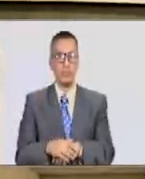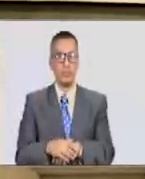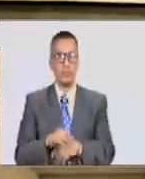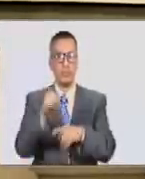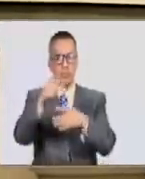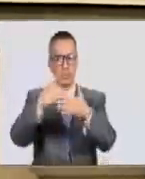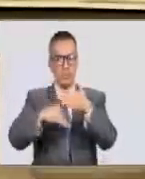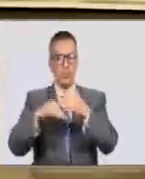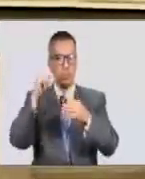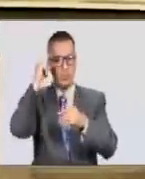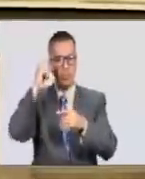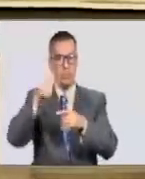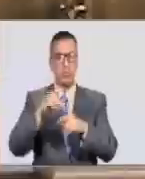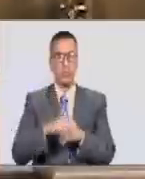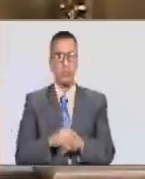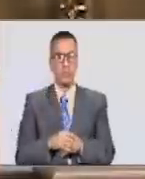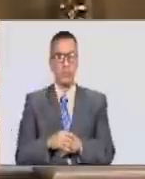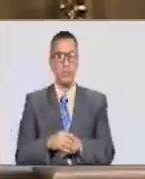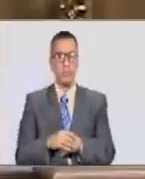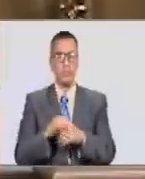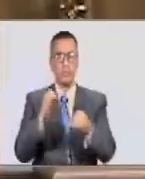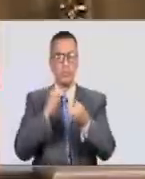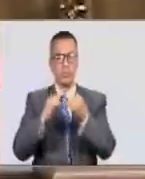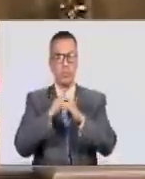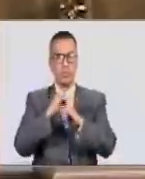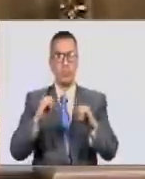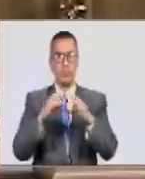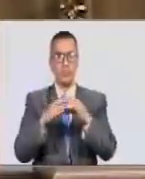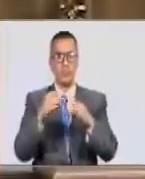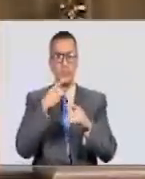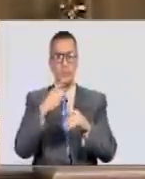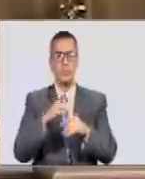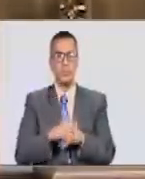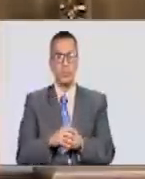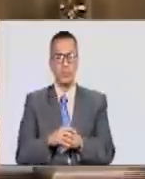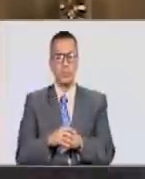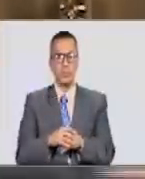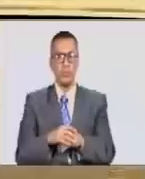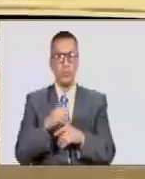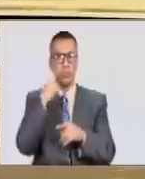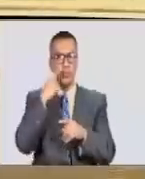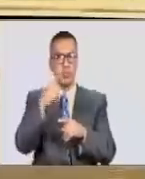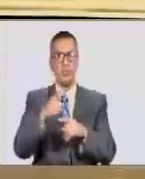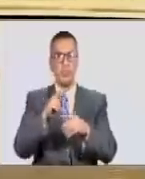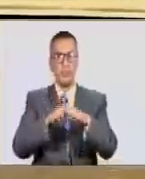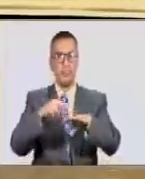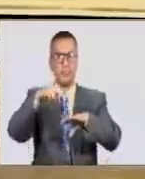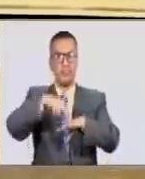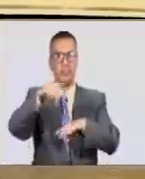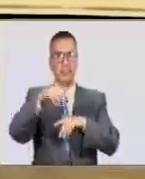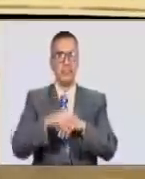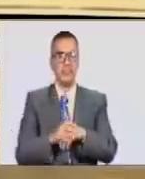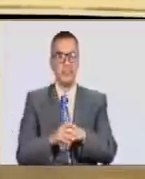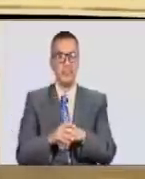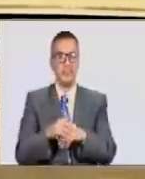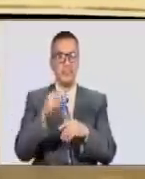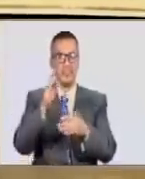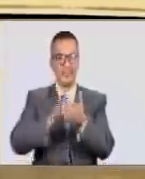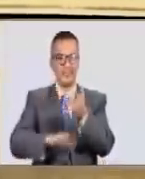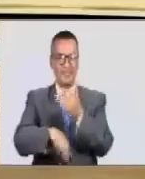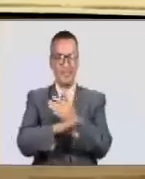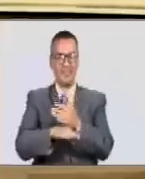Siguiente punto del orden del día, señora secretaria. Agotada la agenda del día, ciudadano presidente. En consecuencia, se levanta la sesión. Podéis ir en